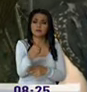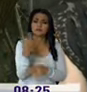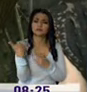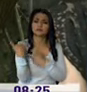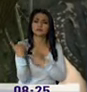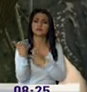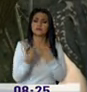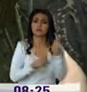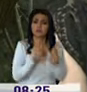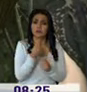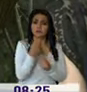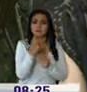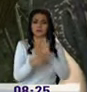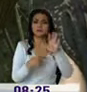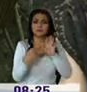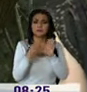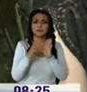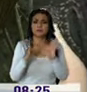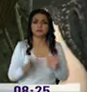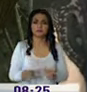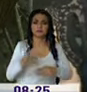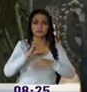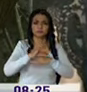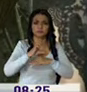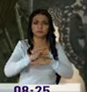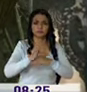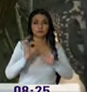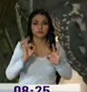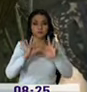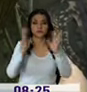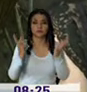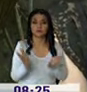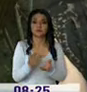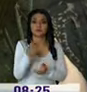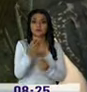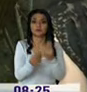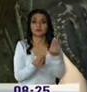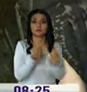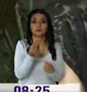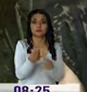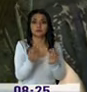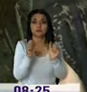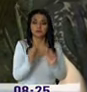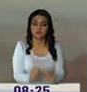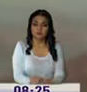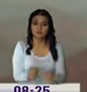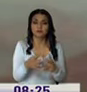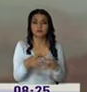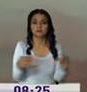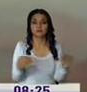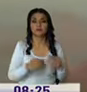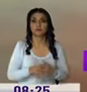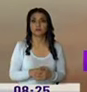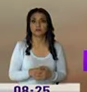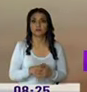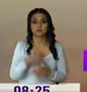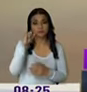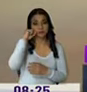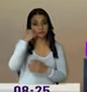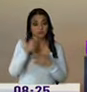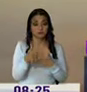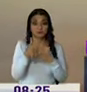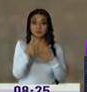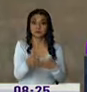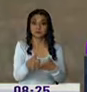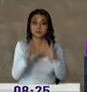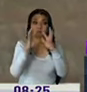y nuestro rol como ciudadanos en el Ecuador o como ciudadanos del planeta para poder enfrentar esto. Recuerde que ayudar a disminuir